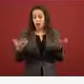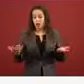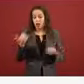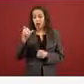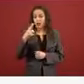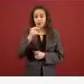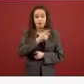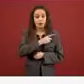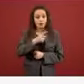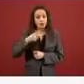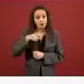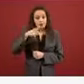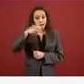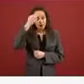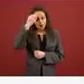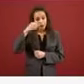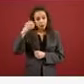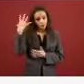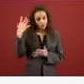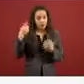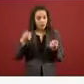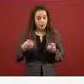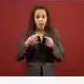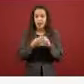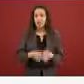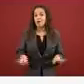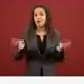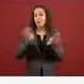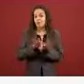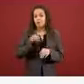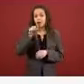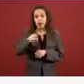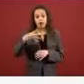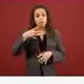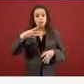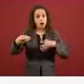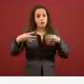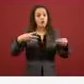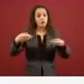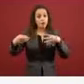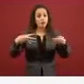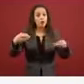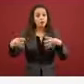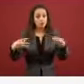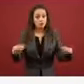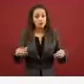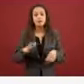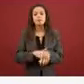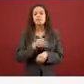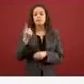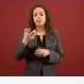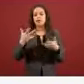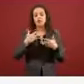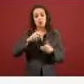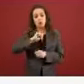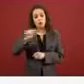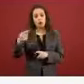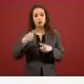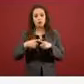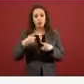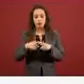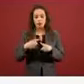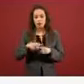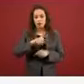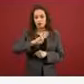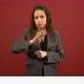sin menospreciar la importancia que tiene esta epidemia, que tenemos distintas otras causas de muerte y en